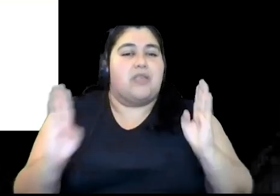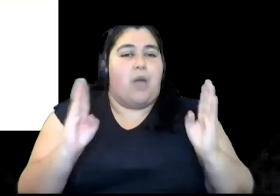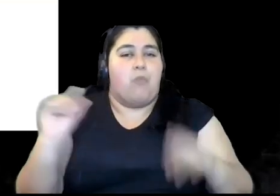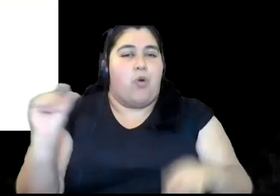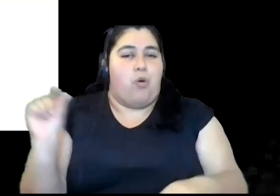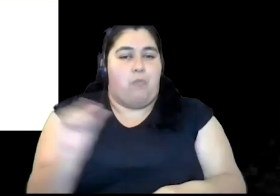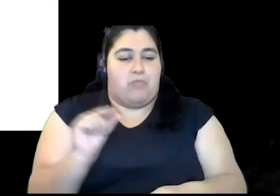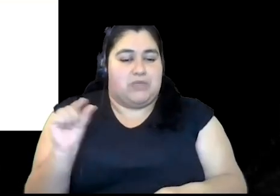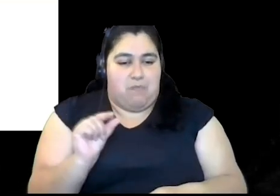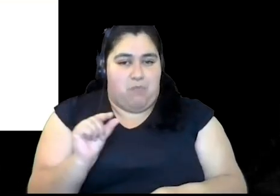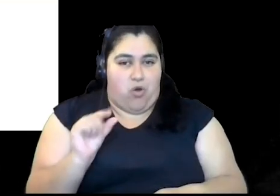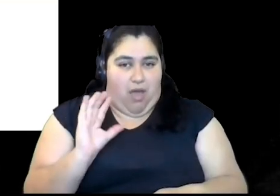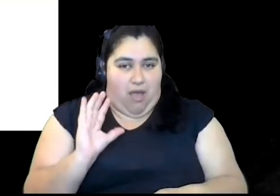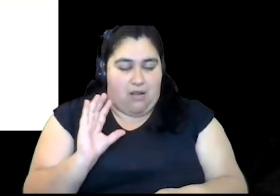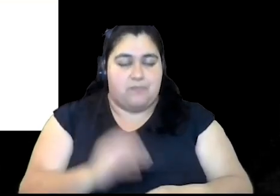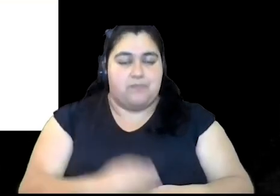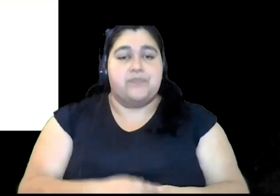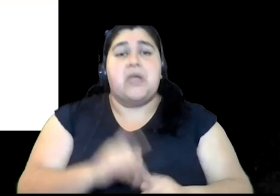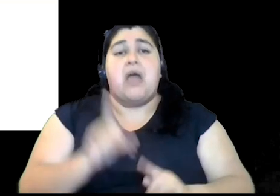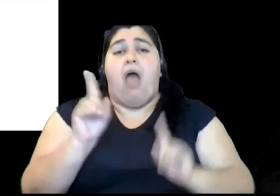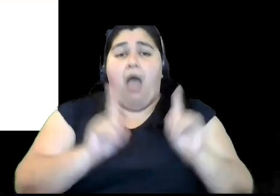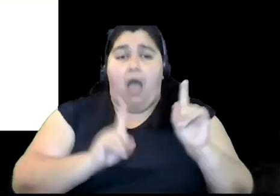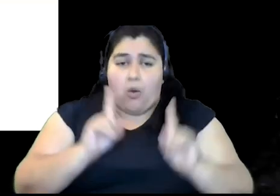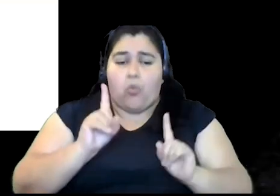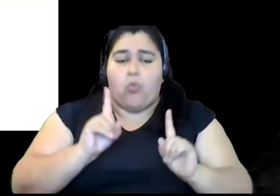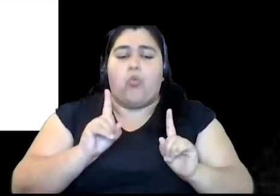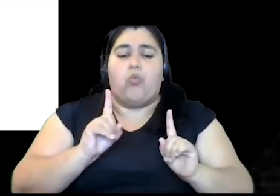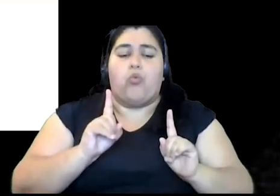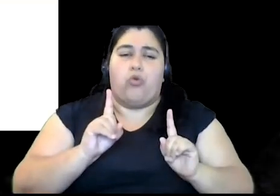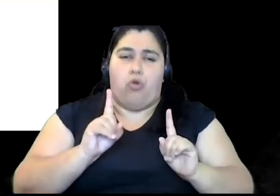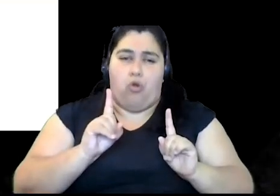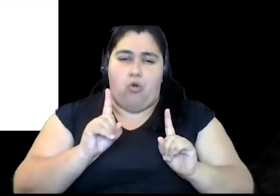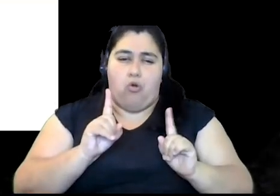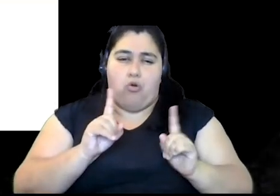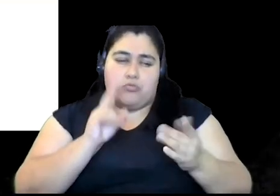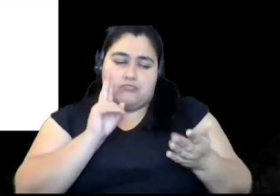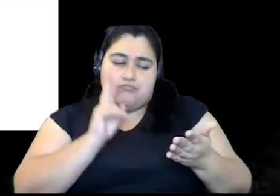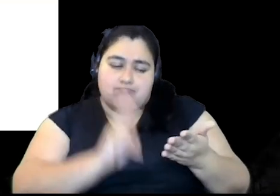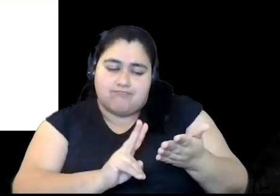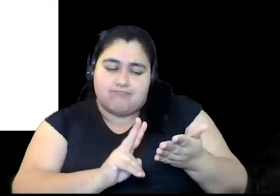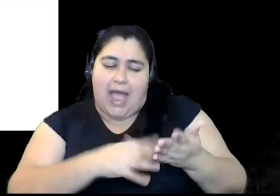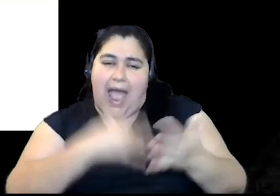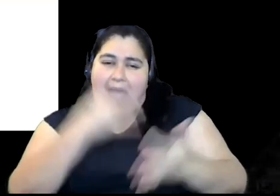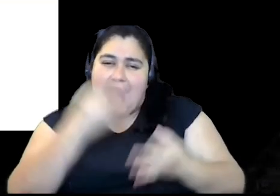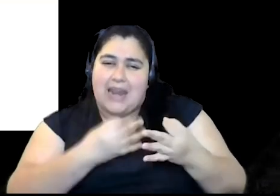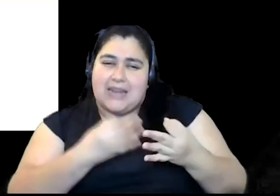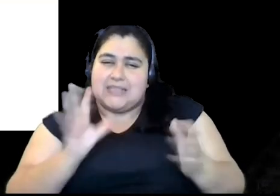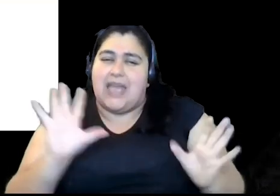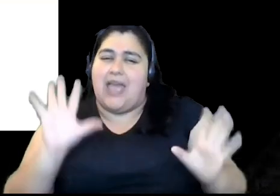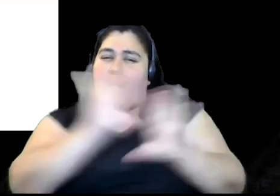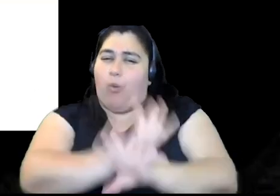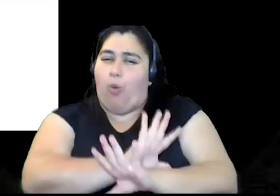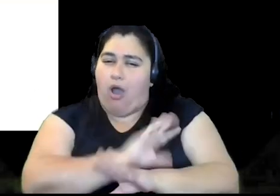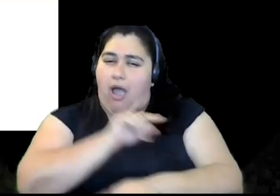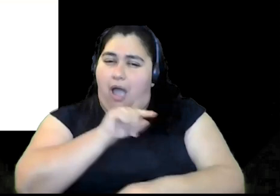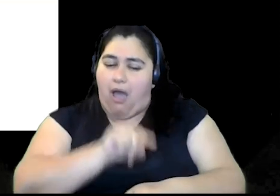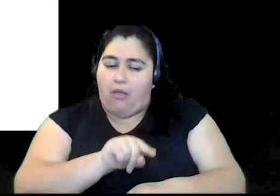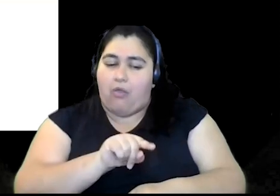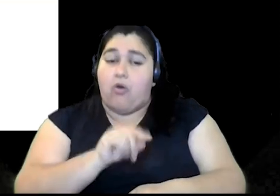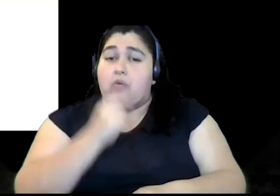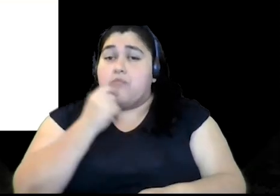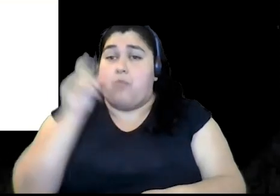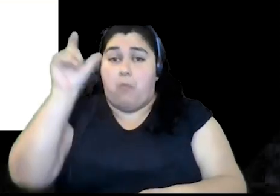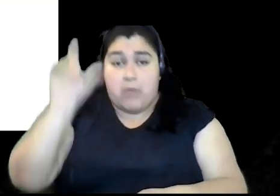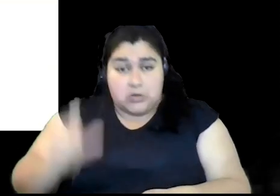Y hay algunas, digamos, interpretaciones erróneas por parte del contribuyente